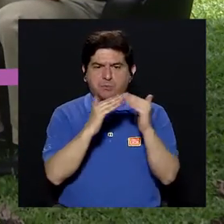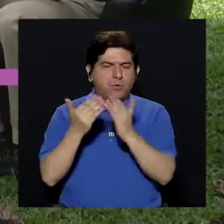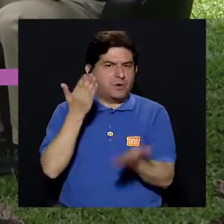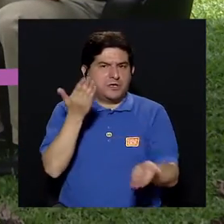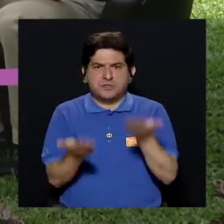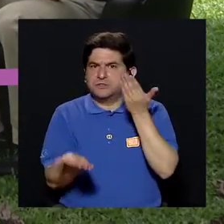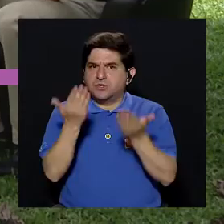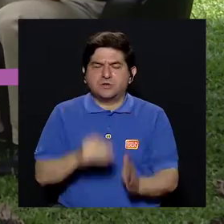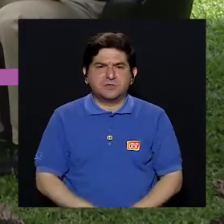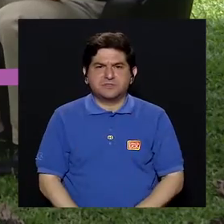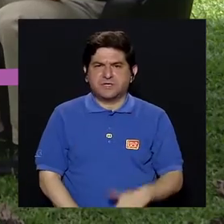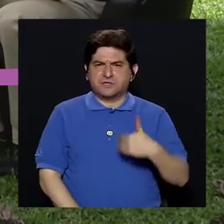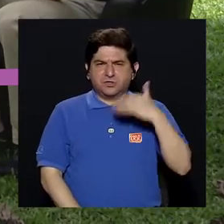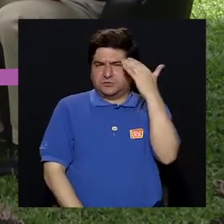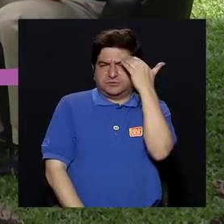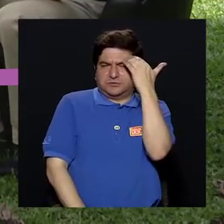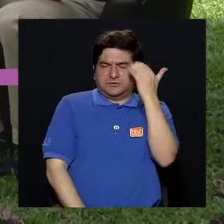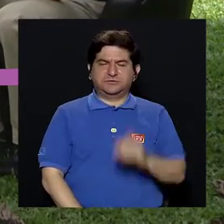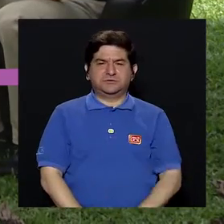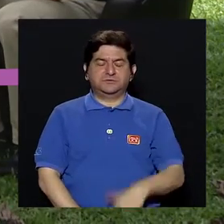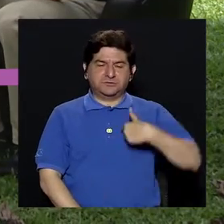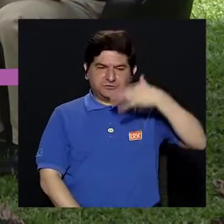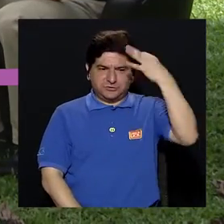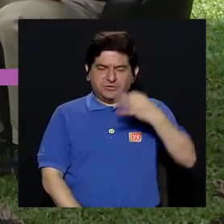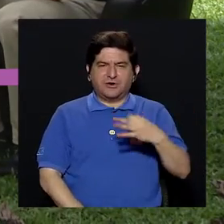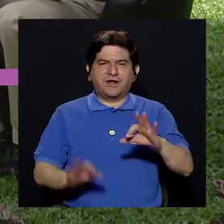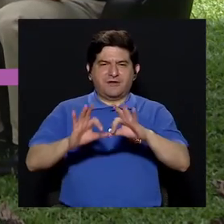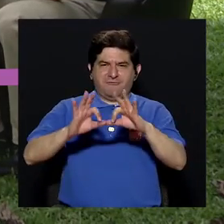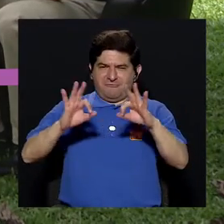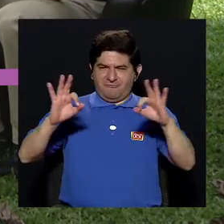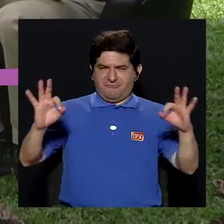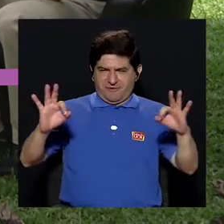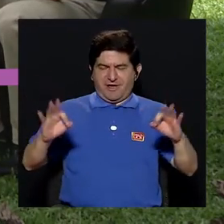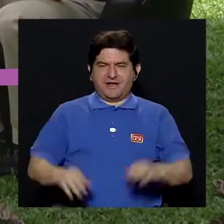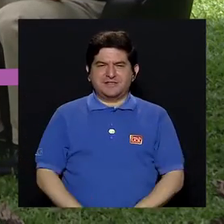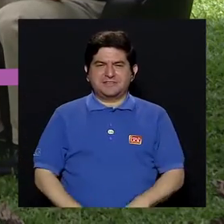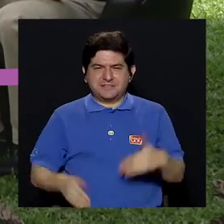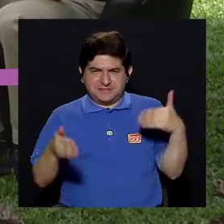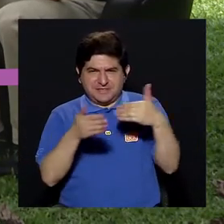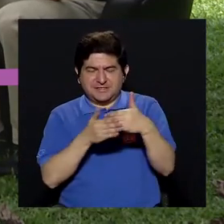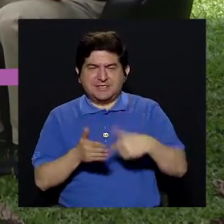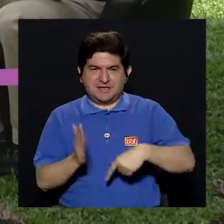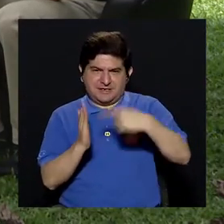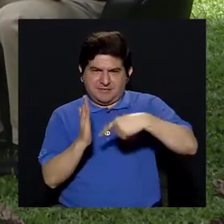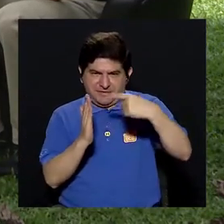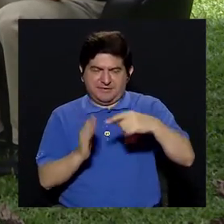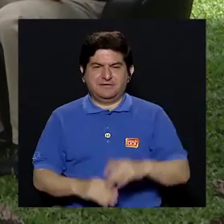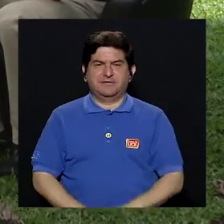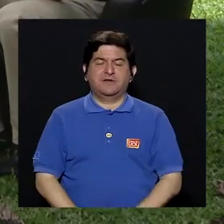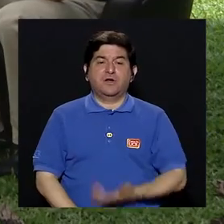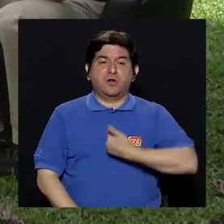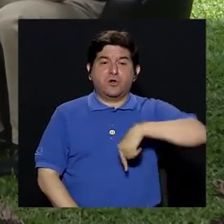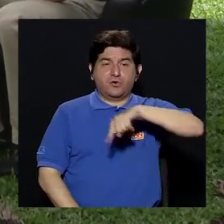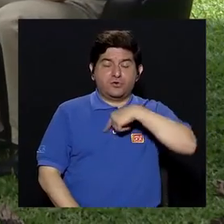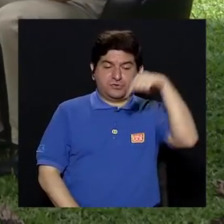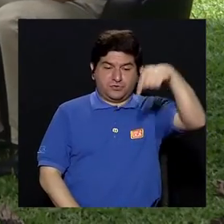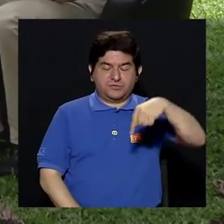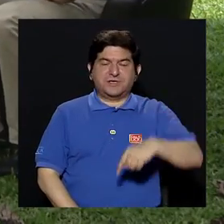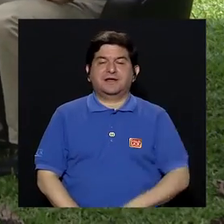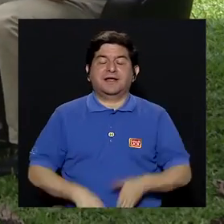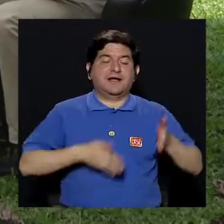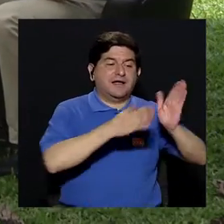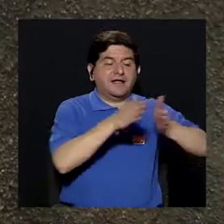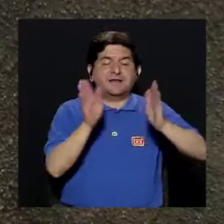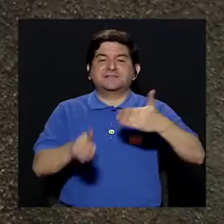población no lo tenemos tan consciente. Yo creo que la frase que más se asemeja para calificar es: nosotros vivimos una guerra en